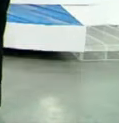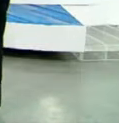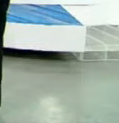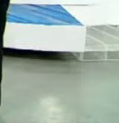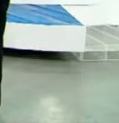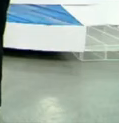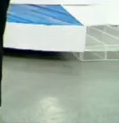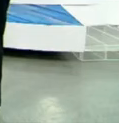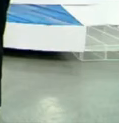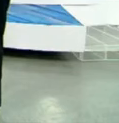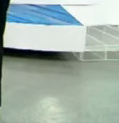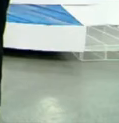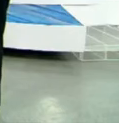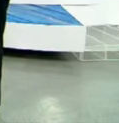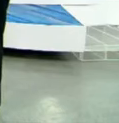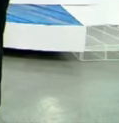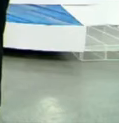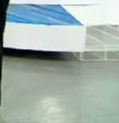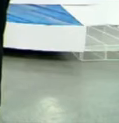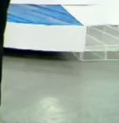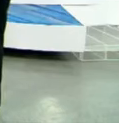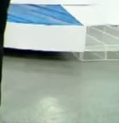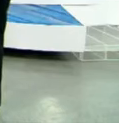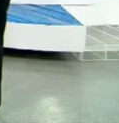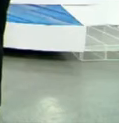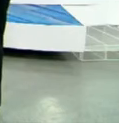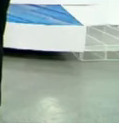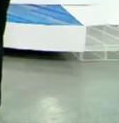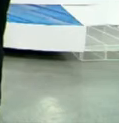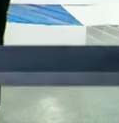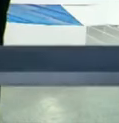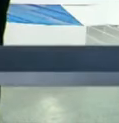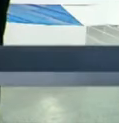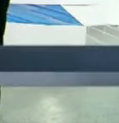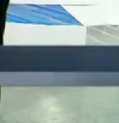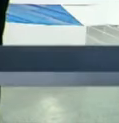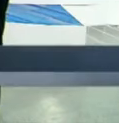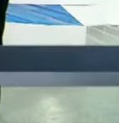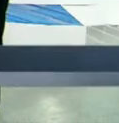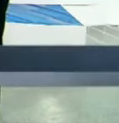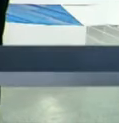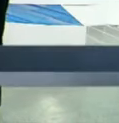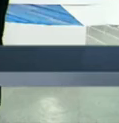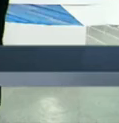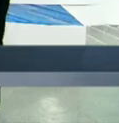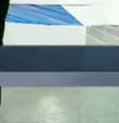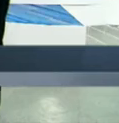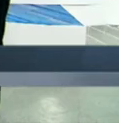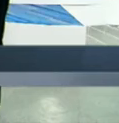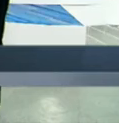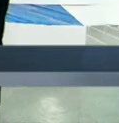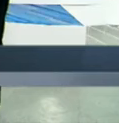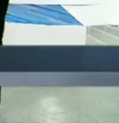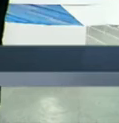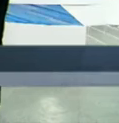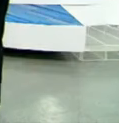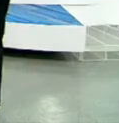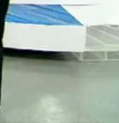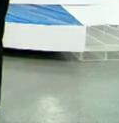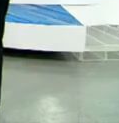el éxito o el fracaso de países del mundo según han enfrentado la situación. Es importante que Puerto Rico triunfe una vez más ante esta